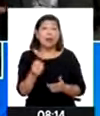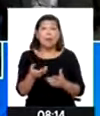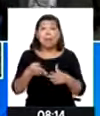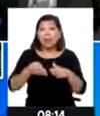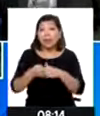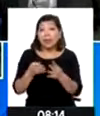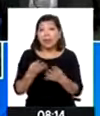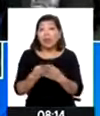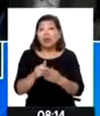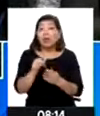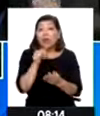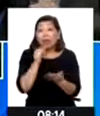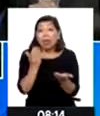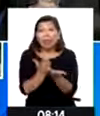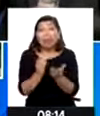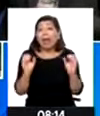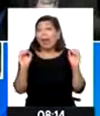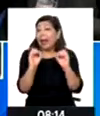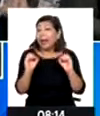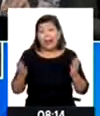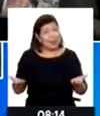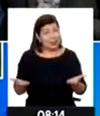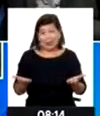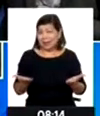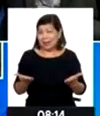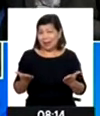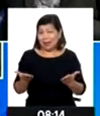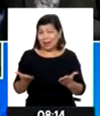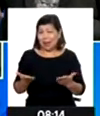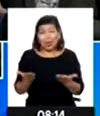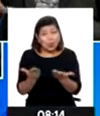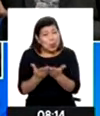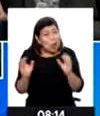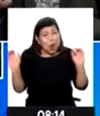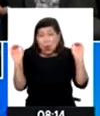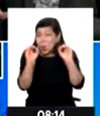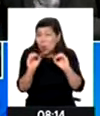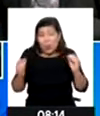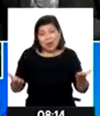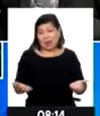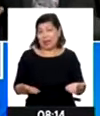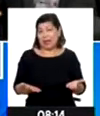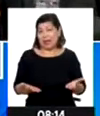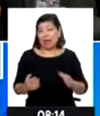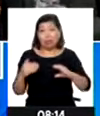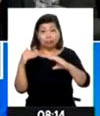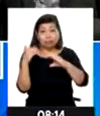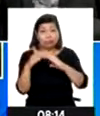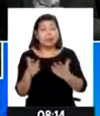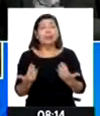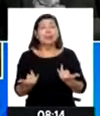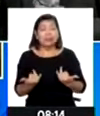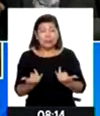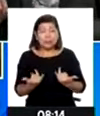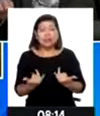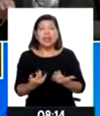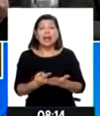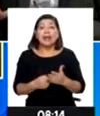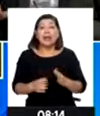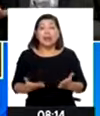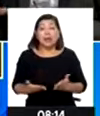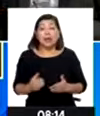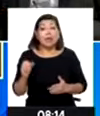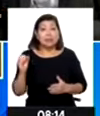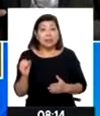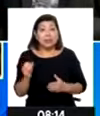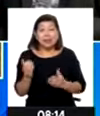libertad analfabetos que no habían sido integrados al sistema educativo. Por lo tanto, lanzamos esta línea de acción de